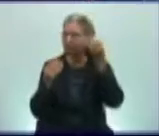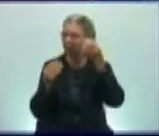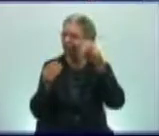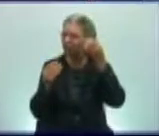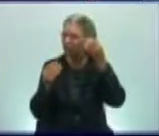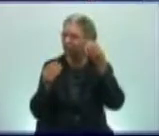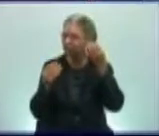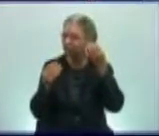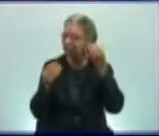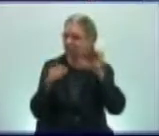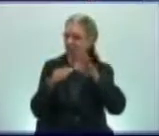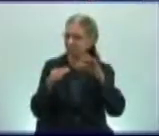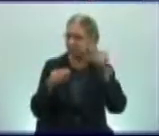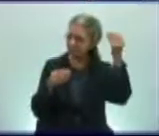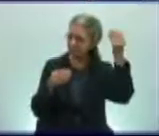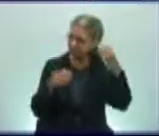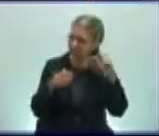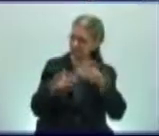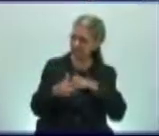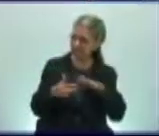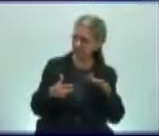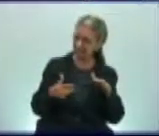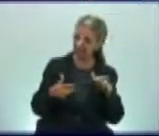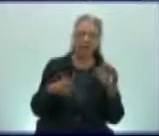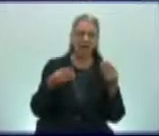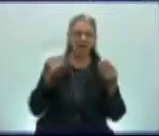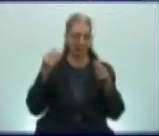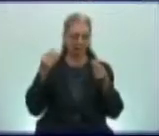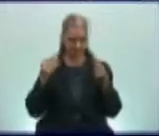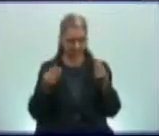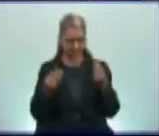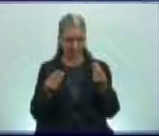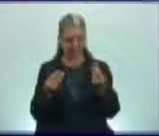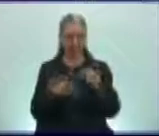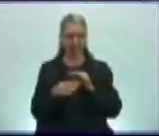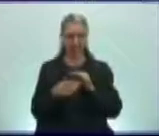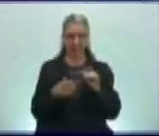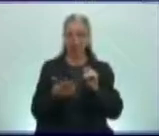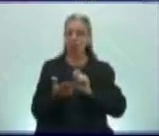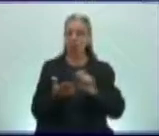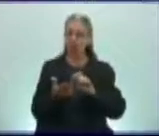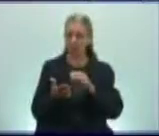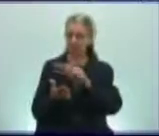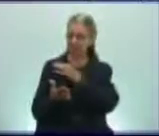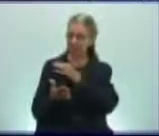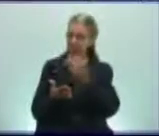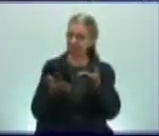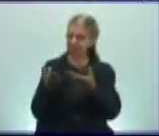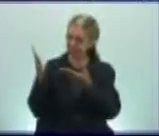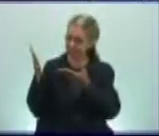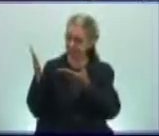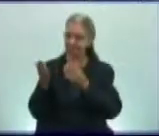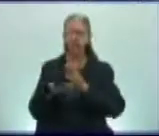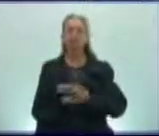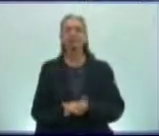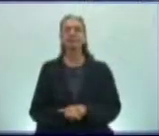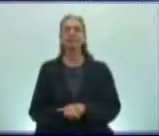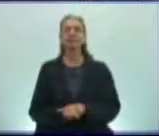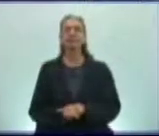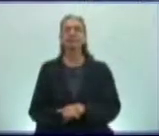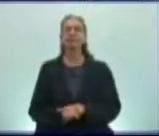que ustedes tienen y además analíticamente. Te invito a que copies esta información.